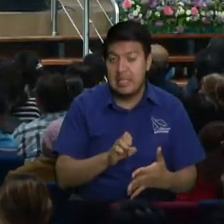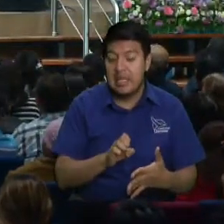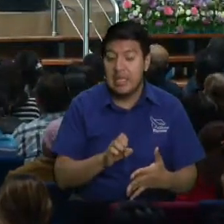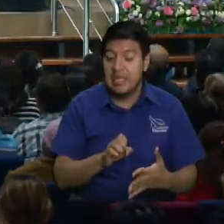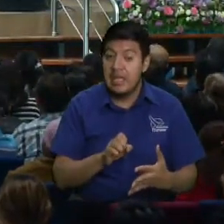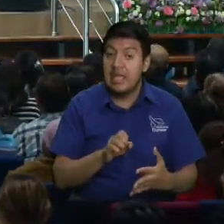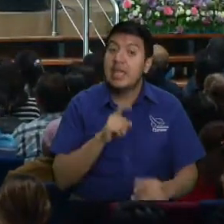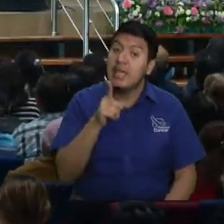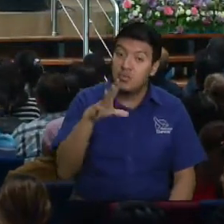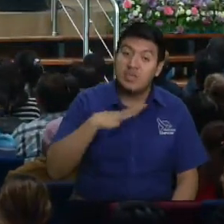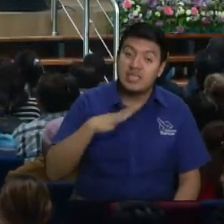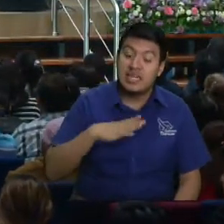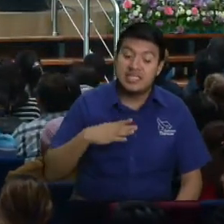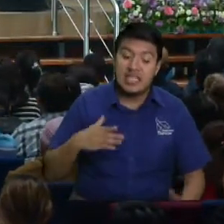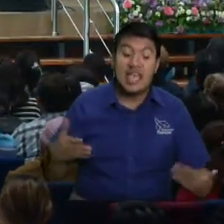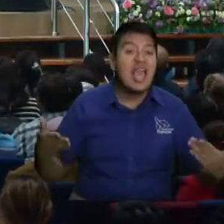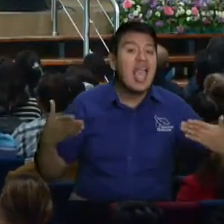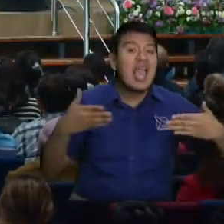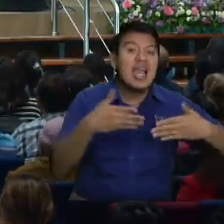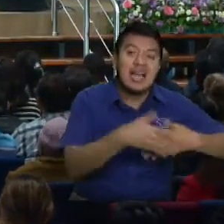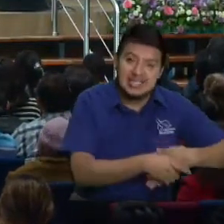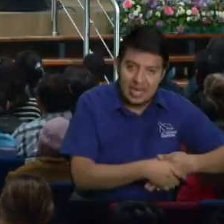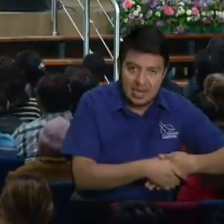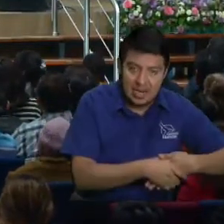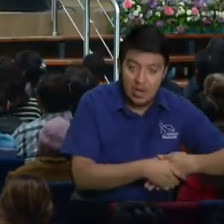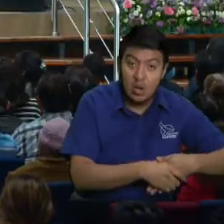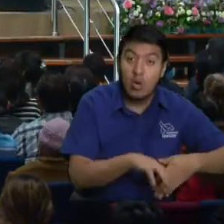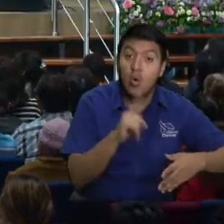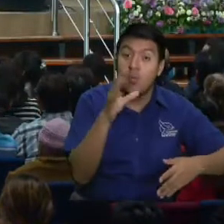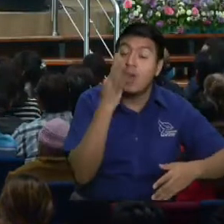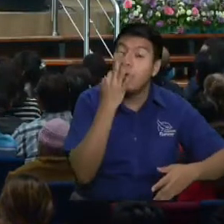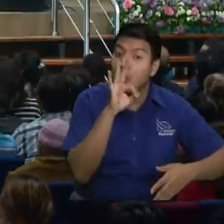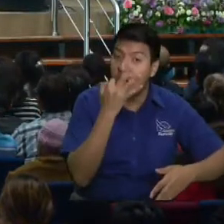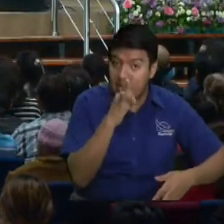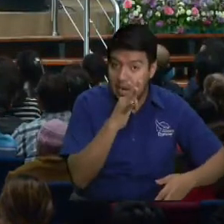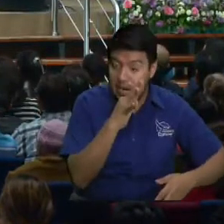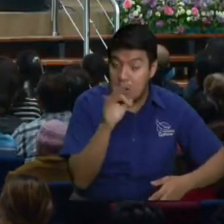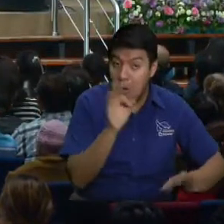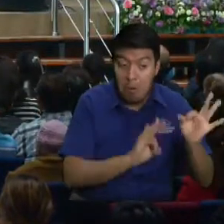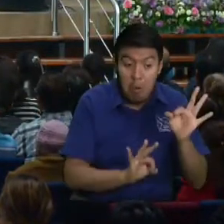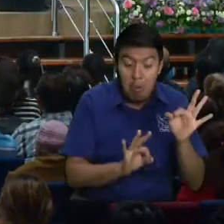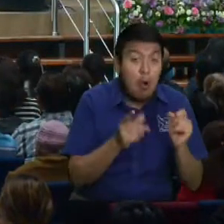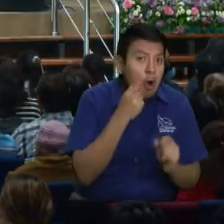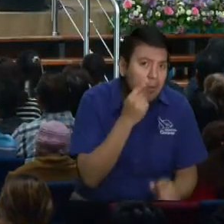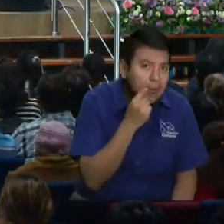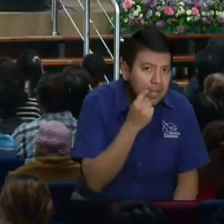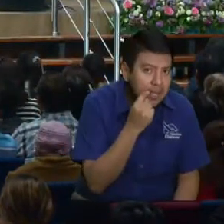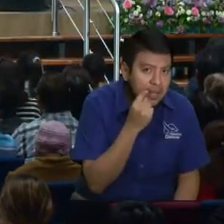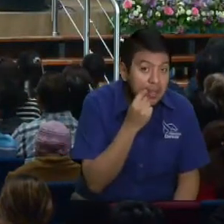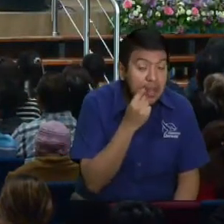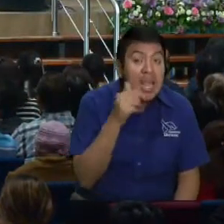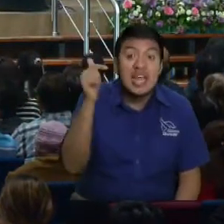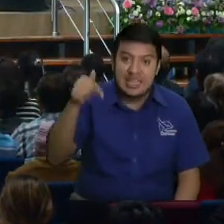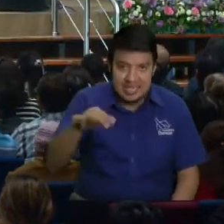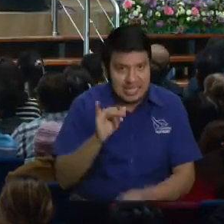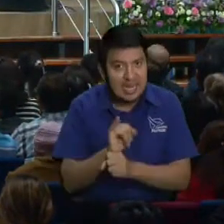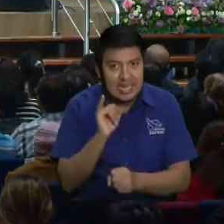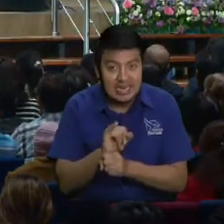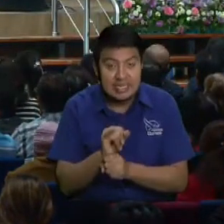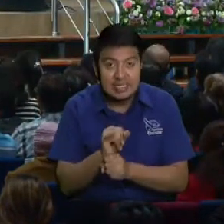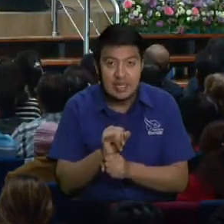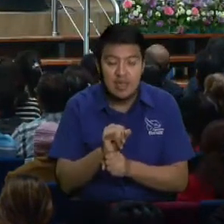En cambio, en el trabajo, hermano. Y viera que anda en un carro último modelo. Sí, pero hasta